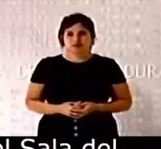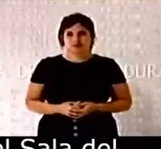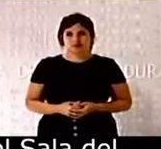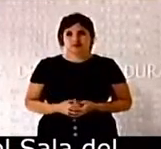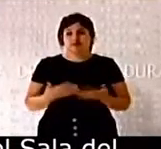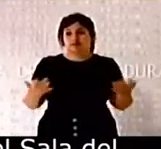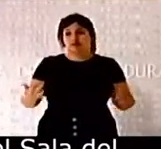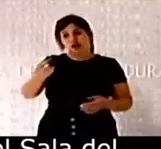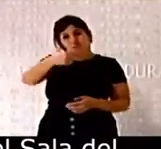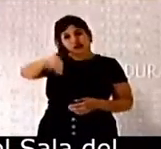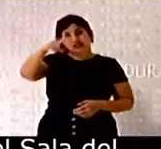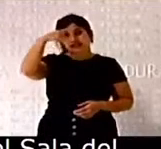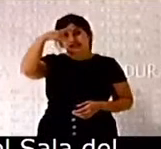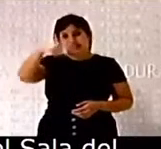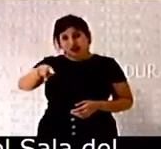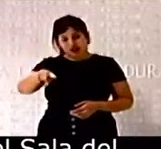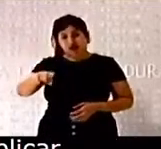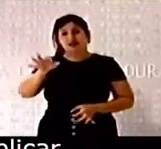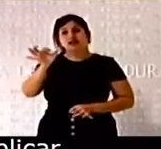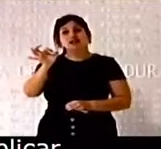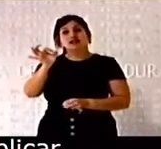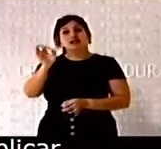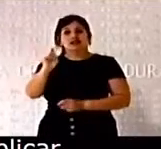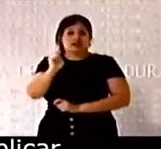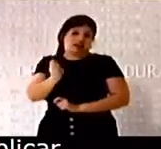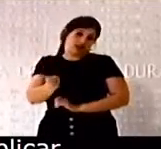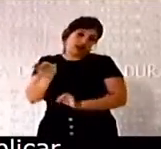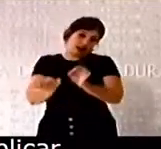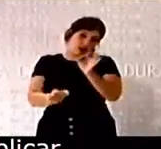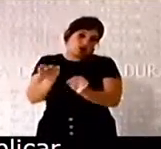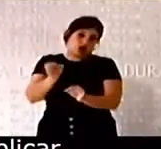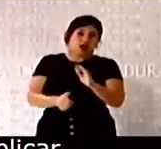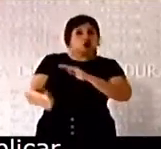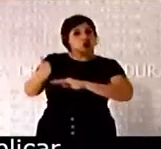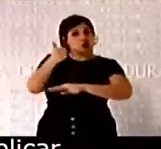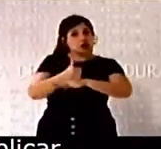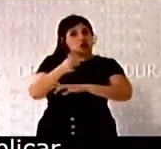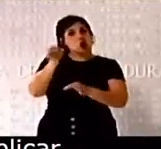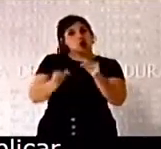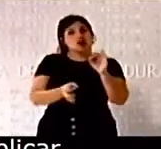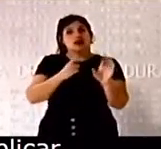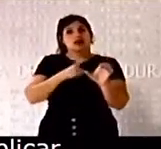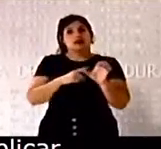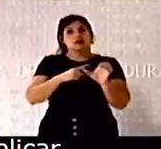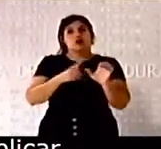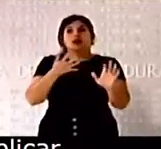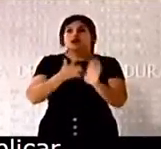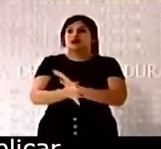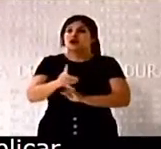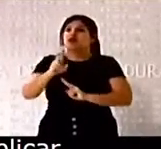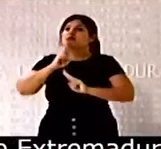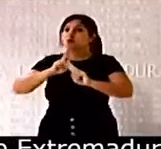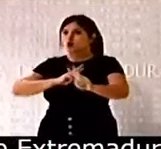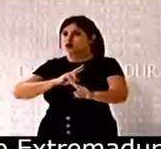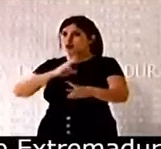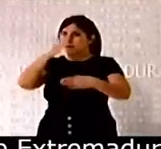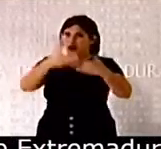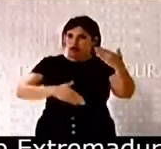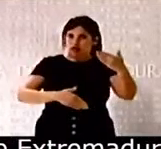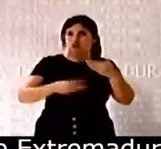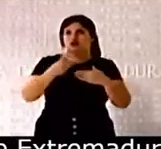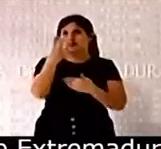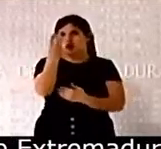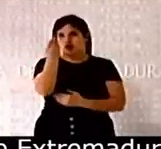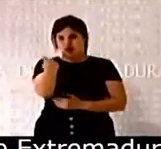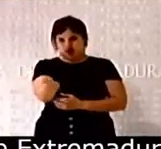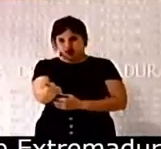Saben ustedes que el Tribunal Superior de Justicia de Extremadura tiene un plazo de 3 días para pronunciarse, y